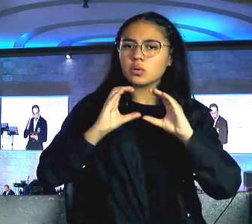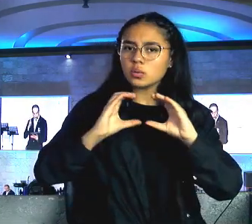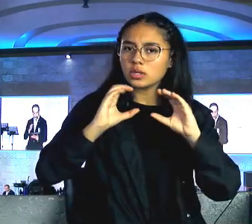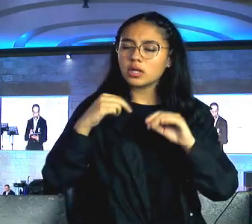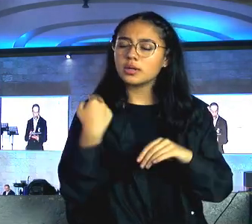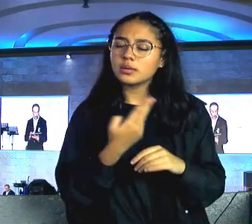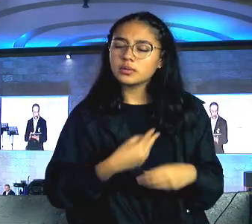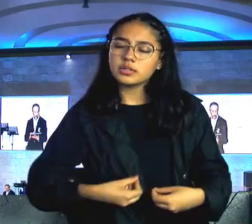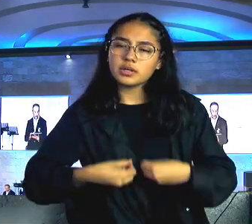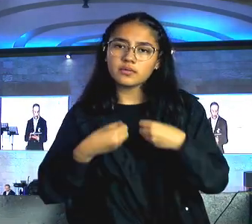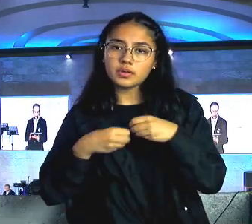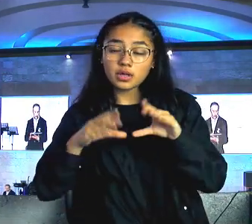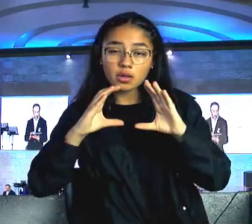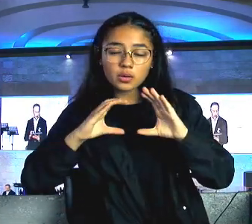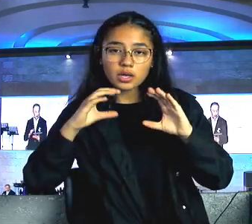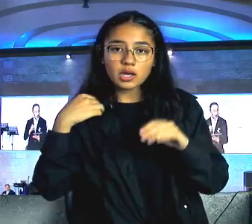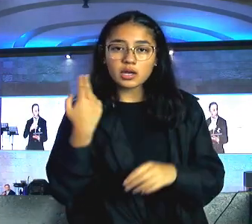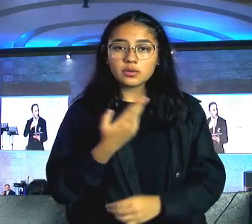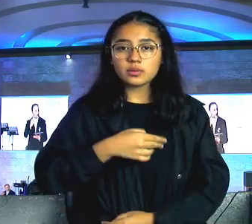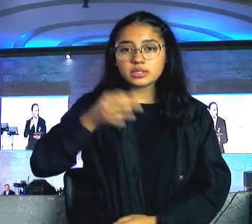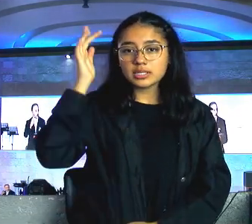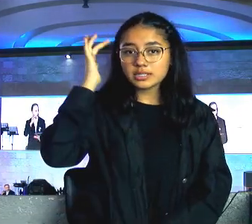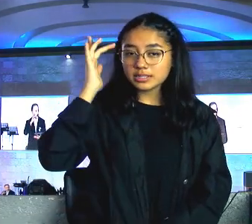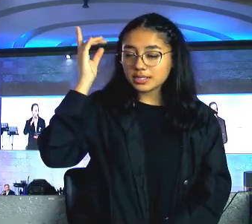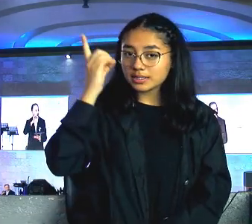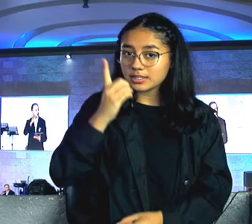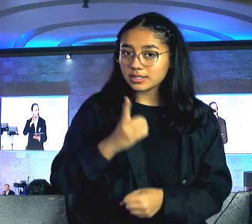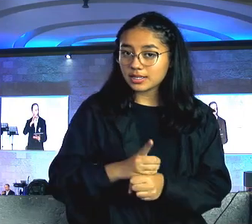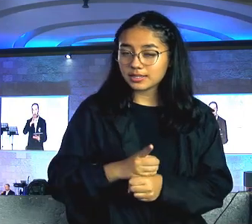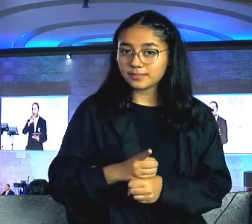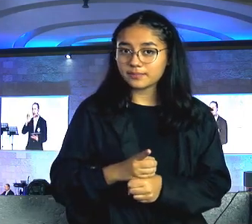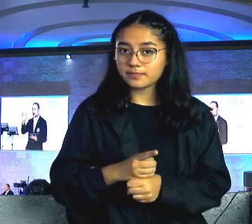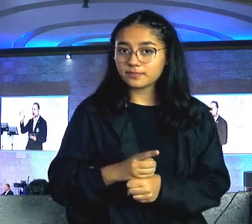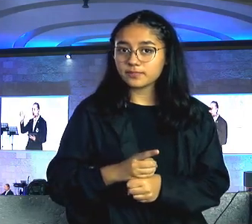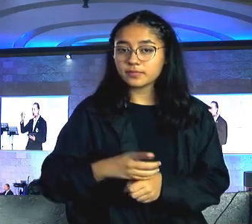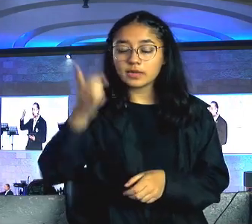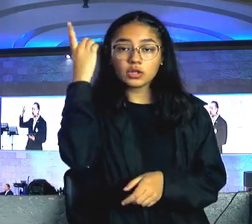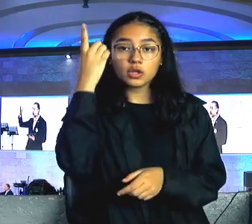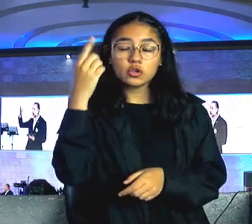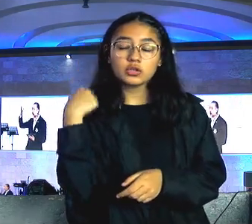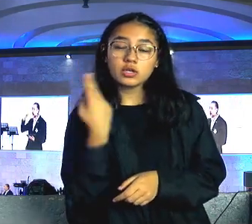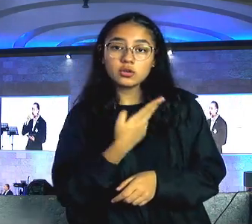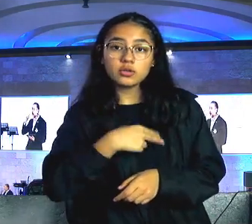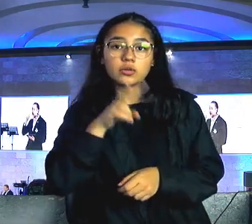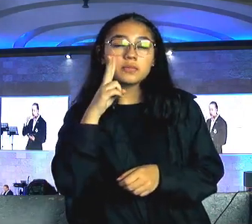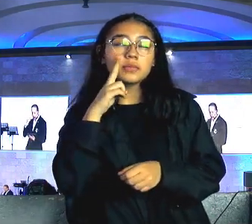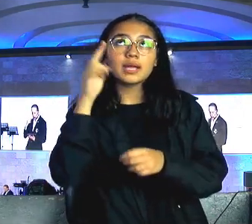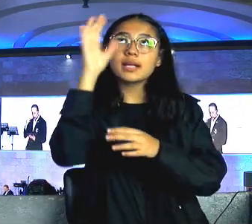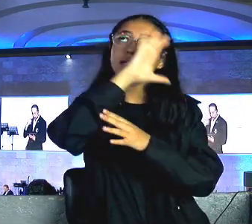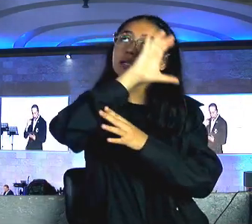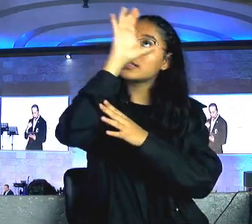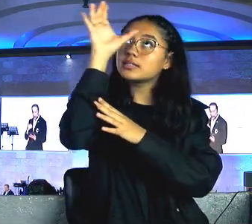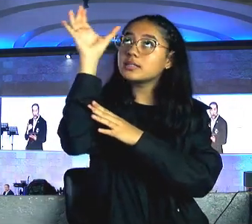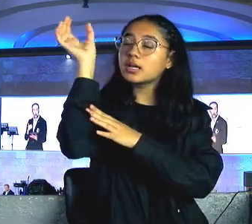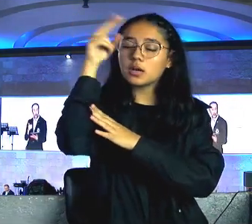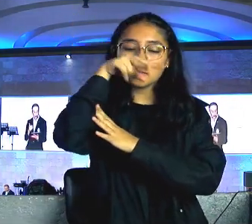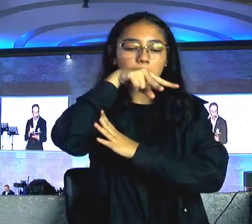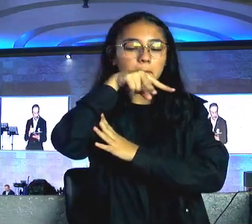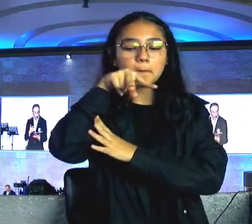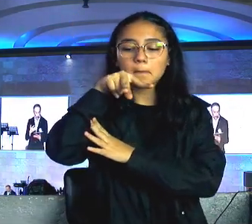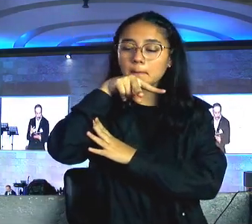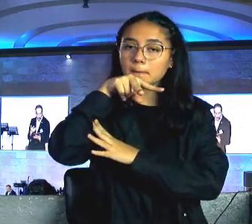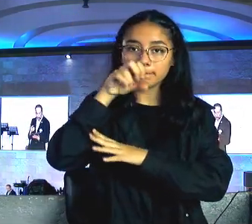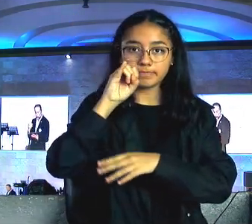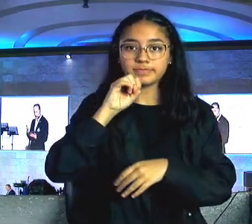nuestra santidad. Ahora, pensemos que Dios nos mira desde las alturas, sí, porque Él está en el cielo. Y el Salmo